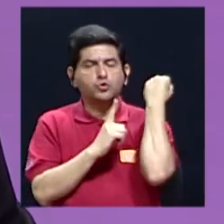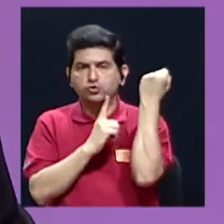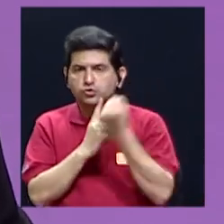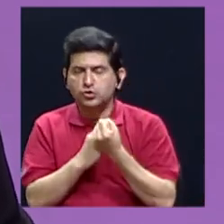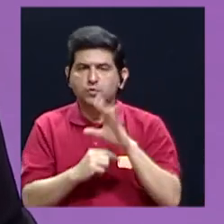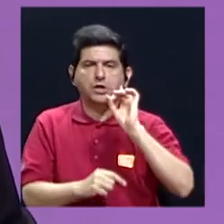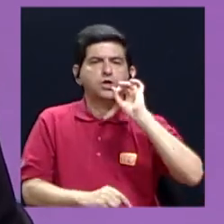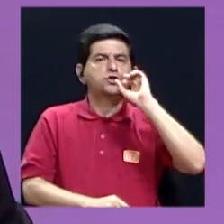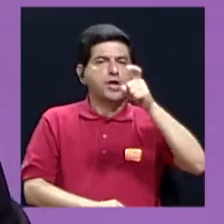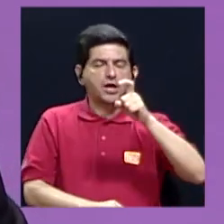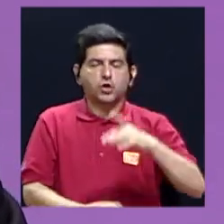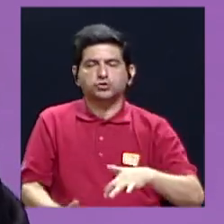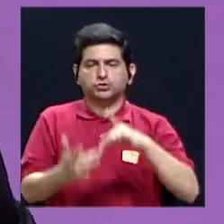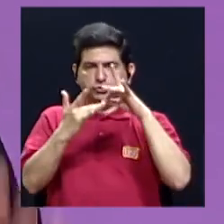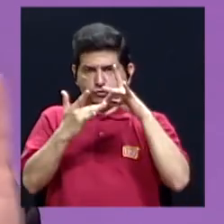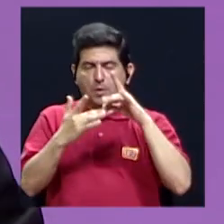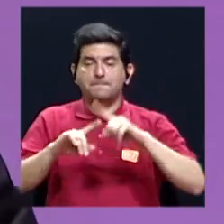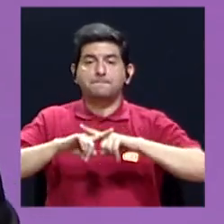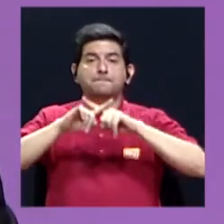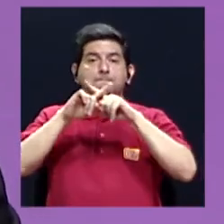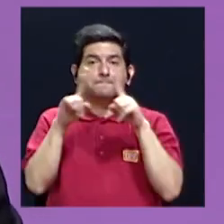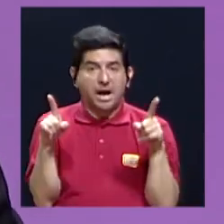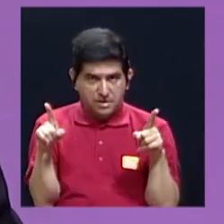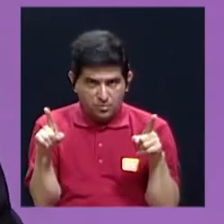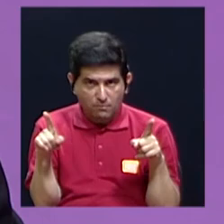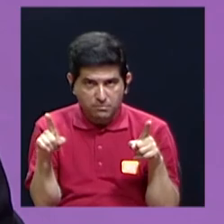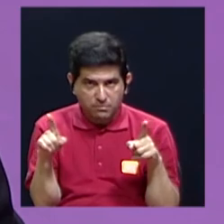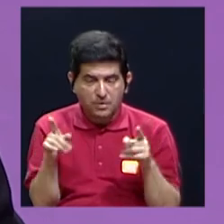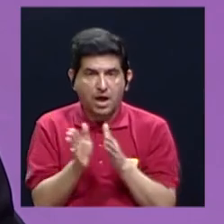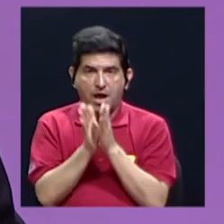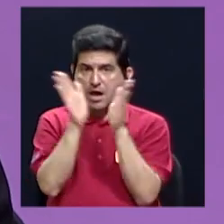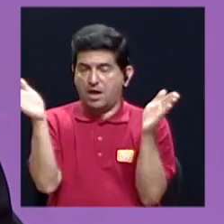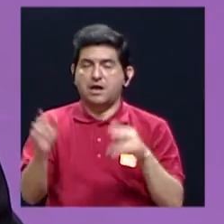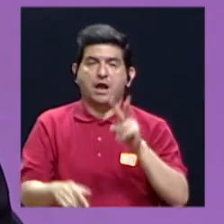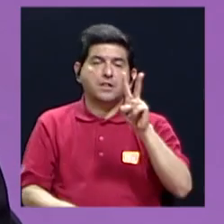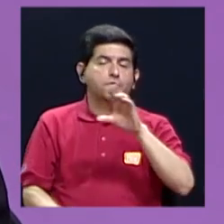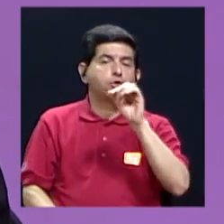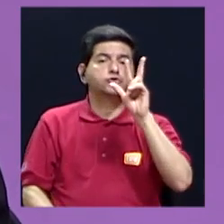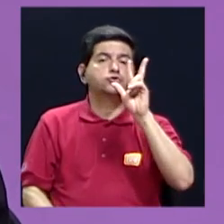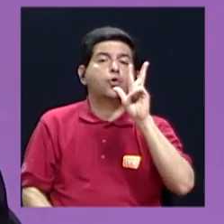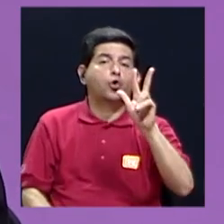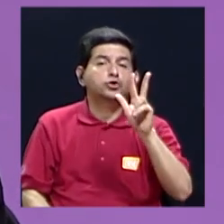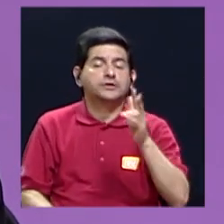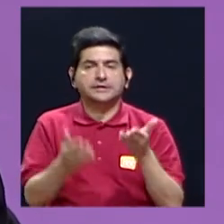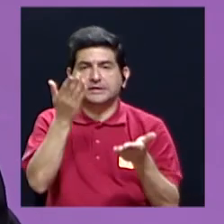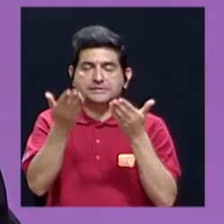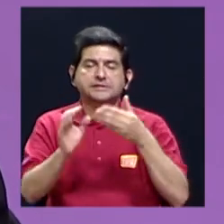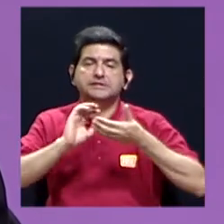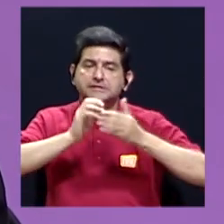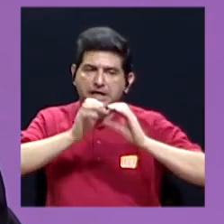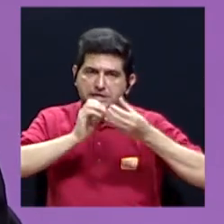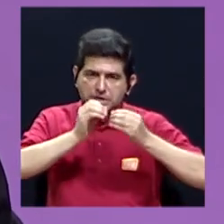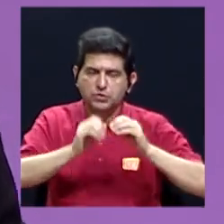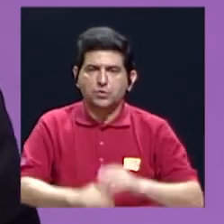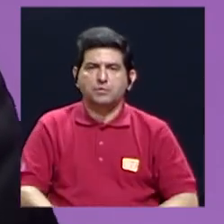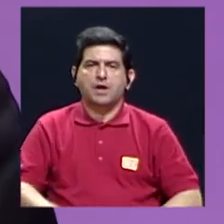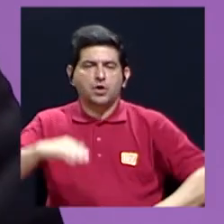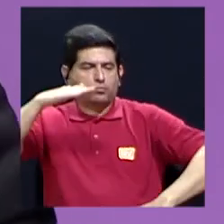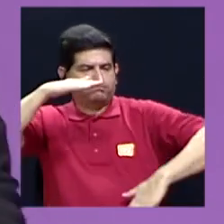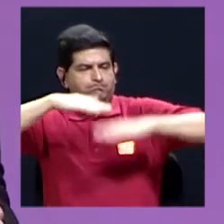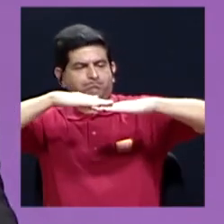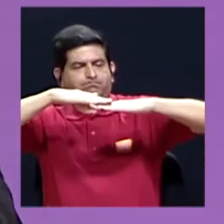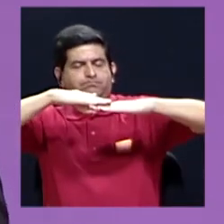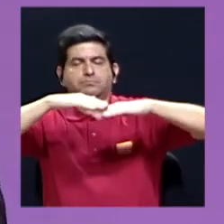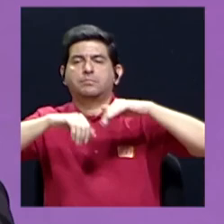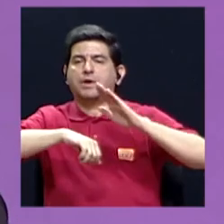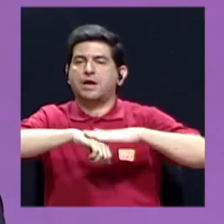situación de diagnóstico particular. Pero en términos generales, 2 o 3, digamos, son un número razonable,